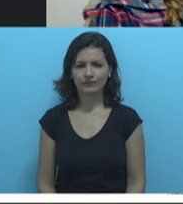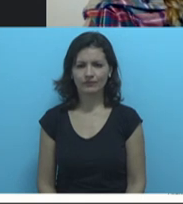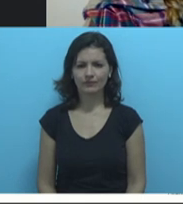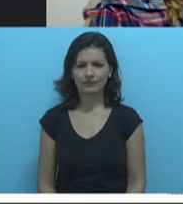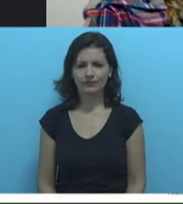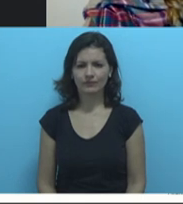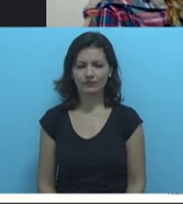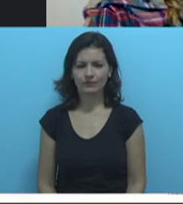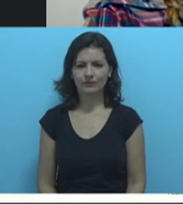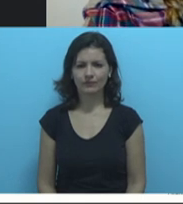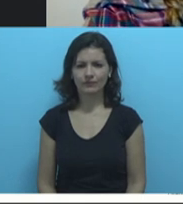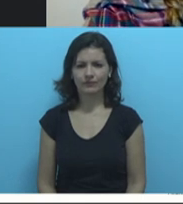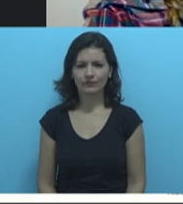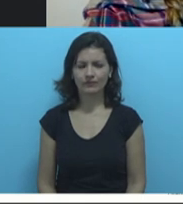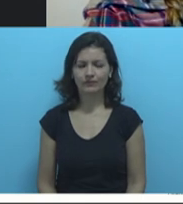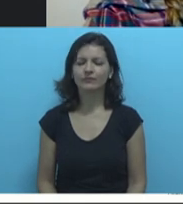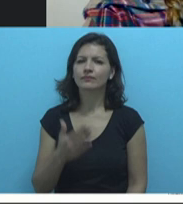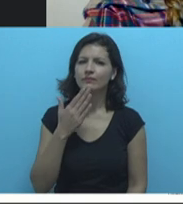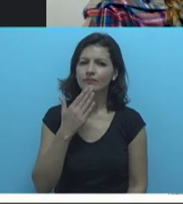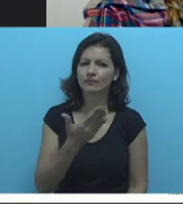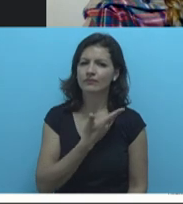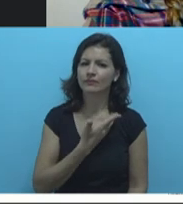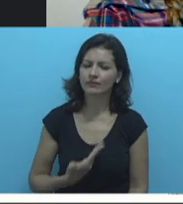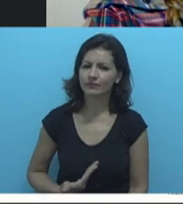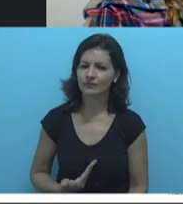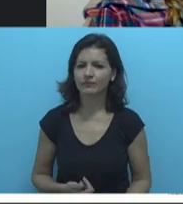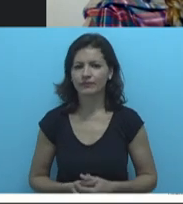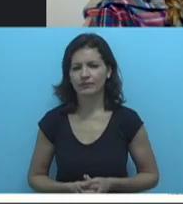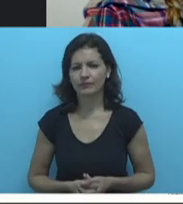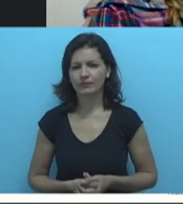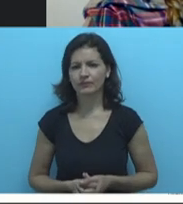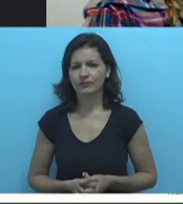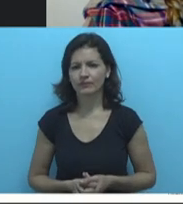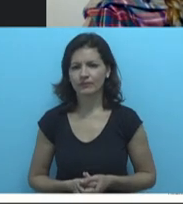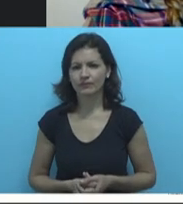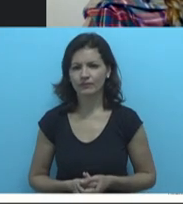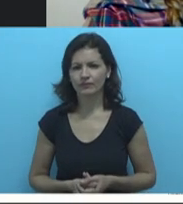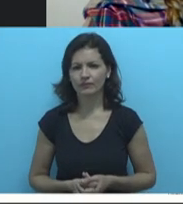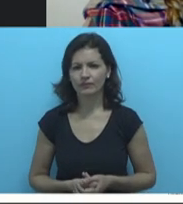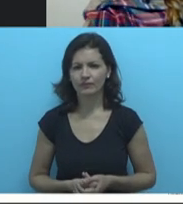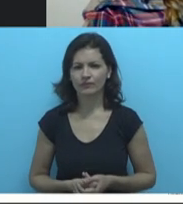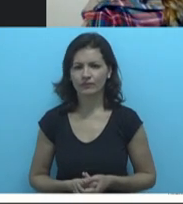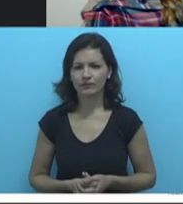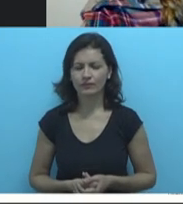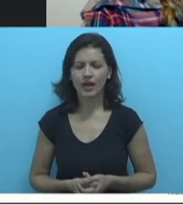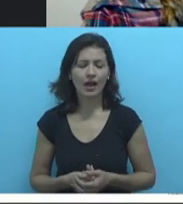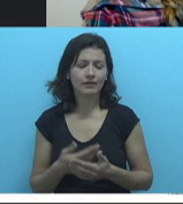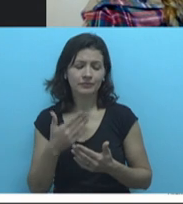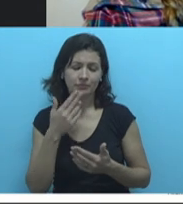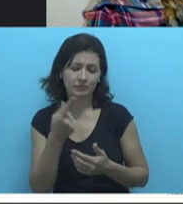Muchas gracias, presidente. Primero, desearle el mejor de los éxitos y